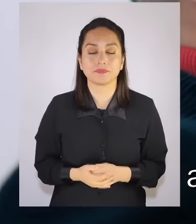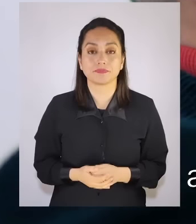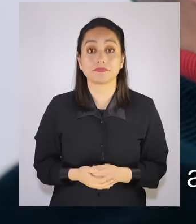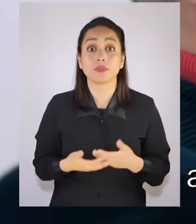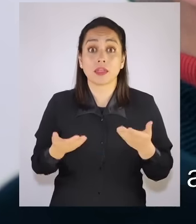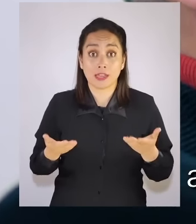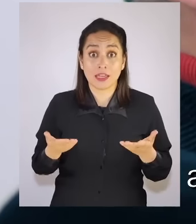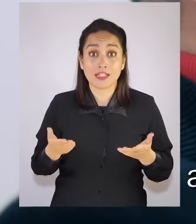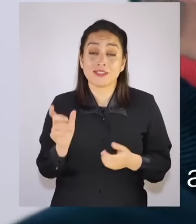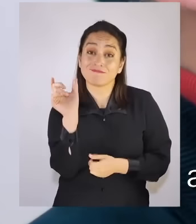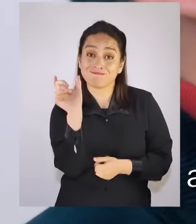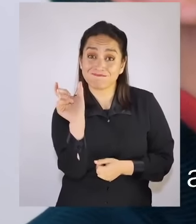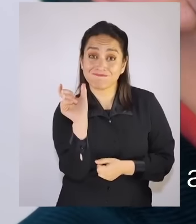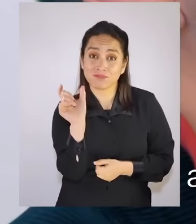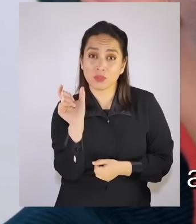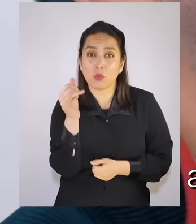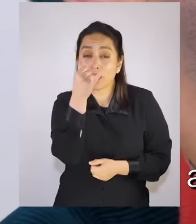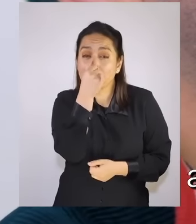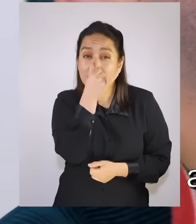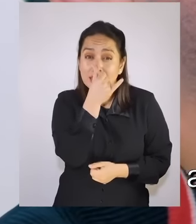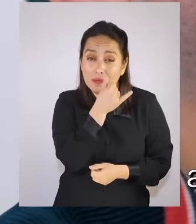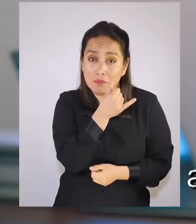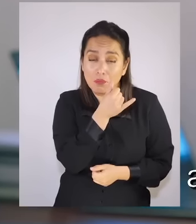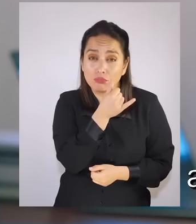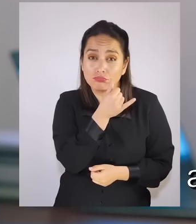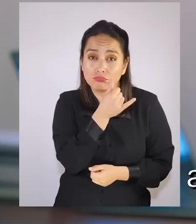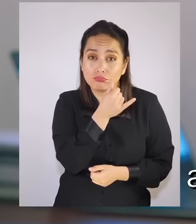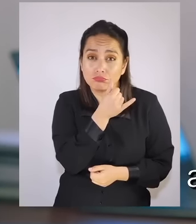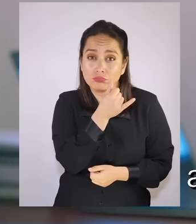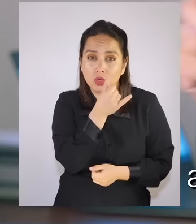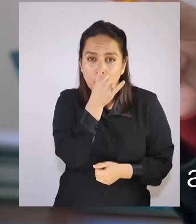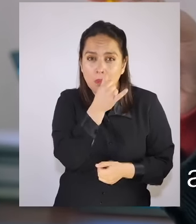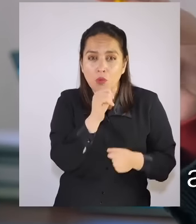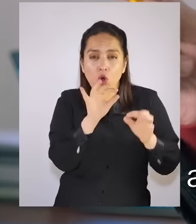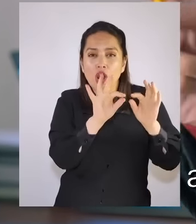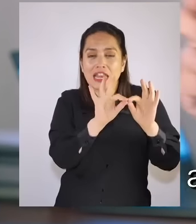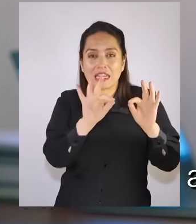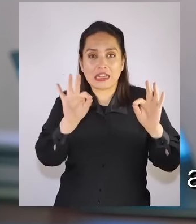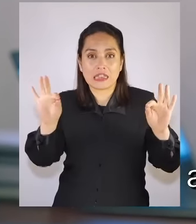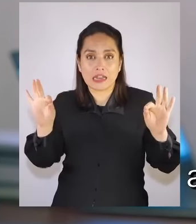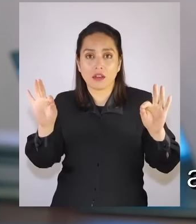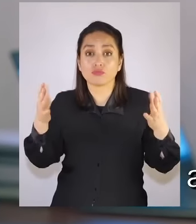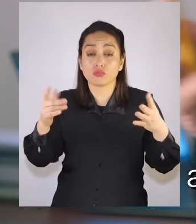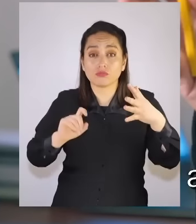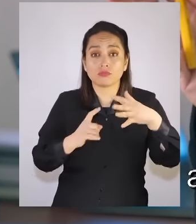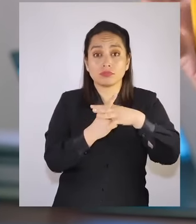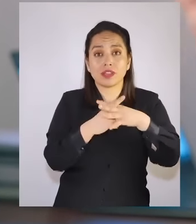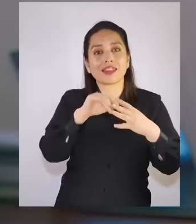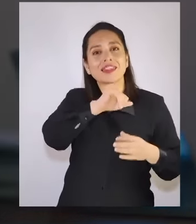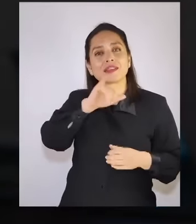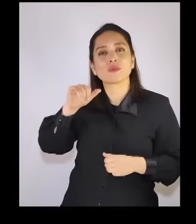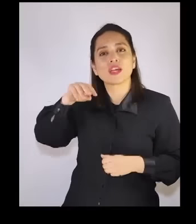Este concepto temporal, el tiempo como algo lineal, proviene solo después de Newton. O sea, el